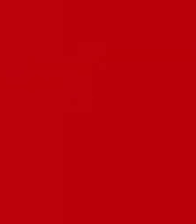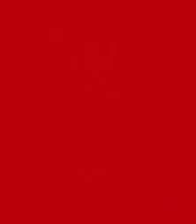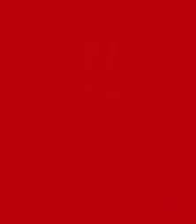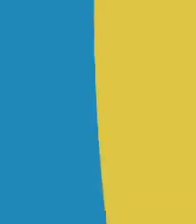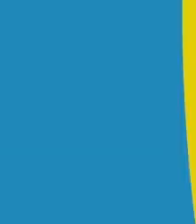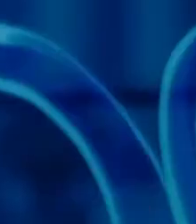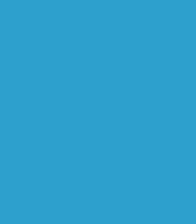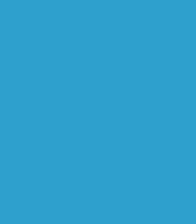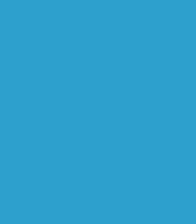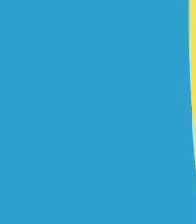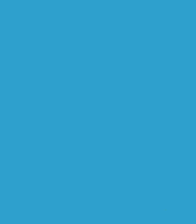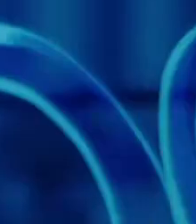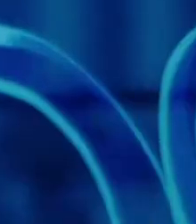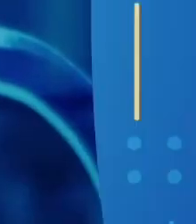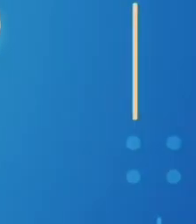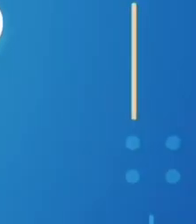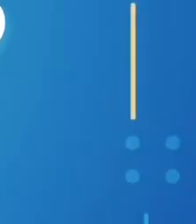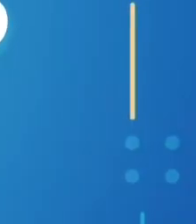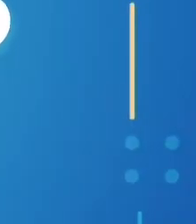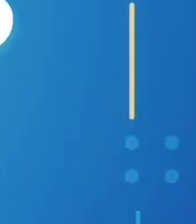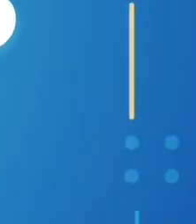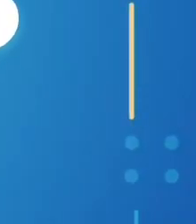Colgate Total 12.